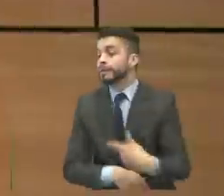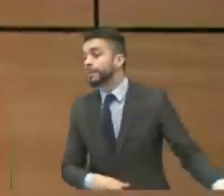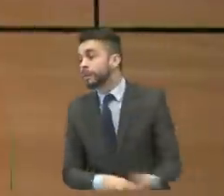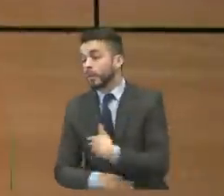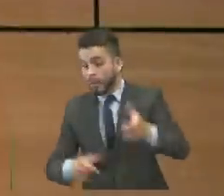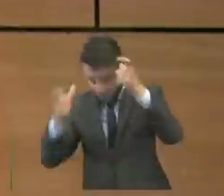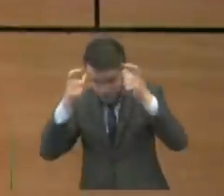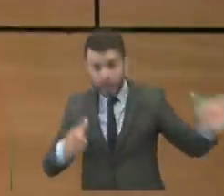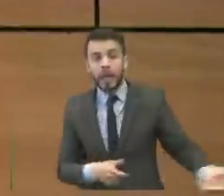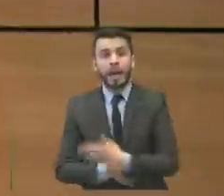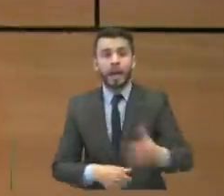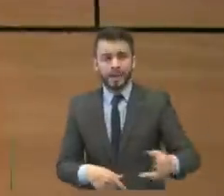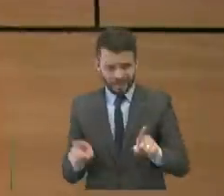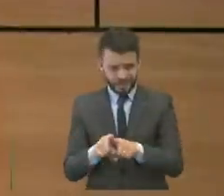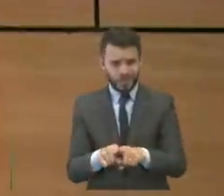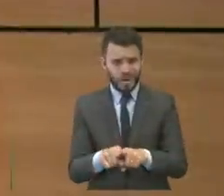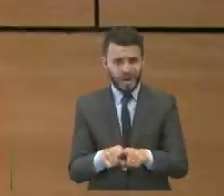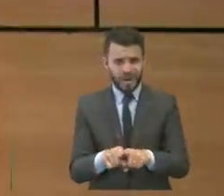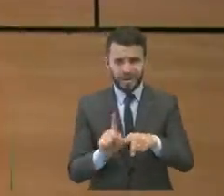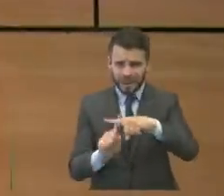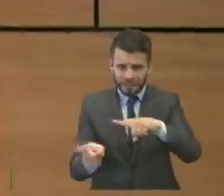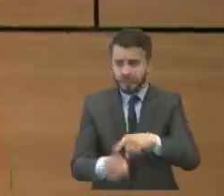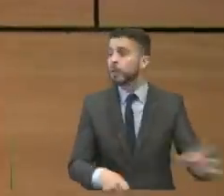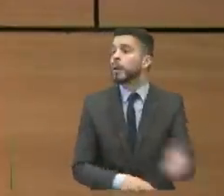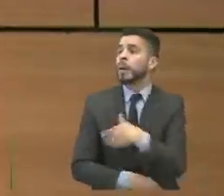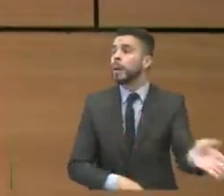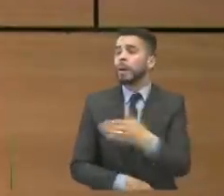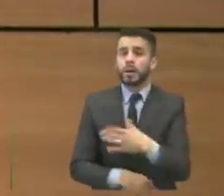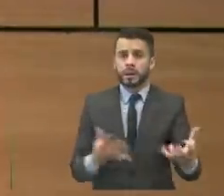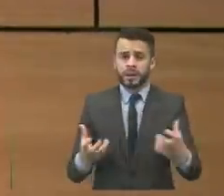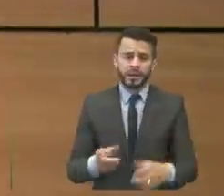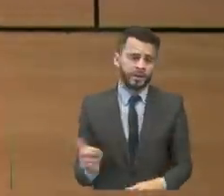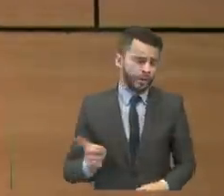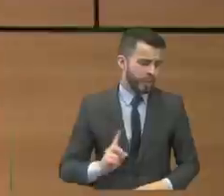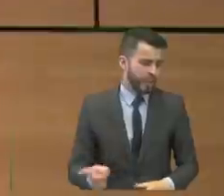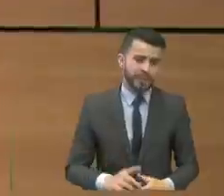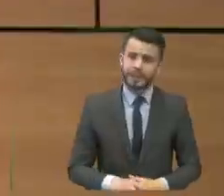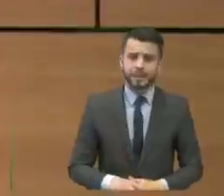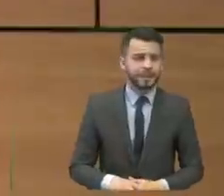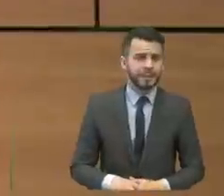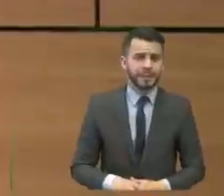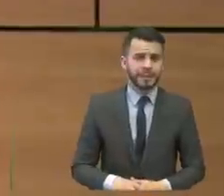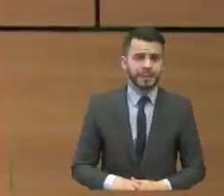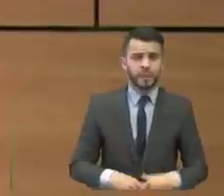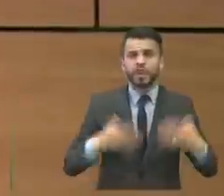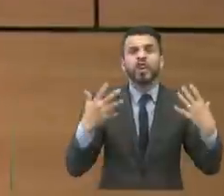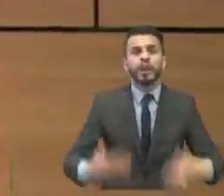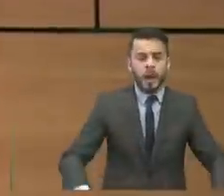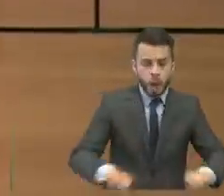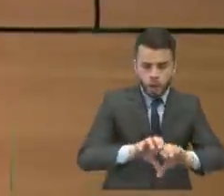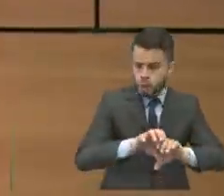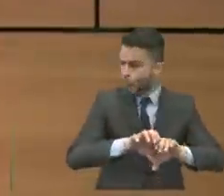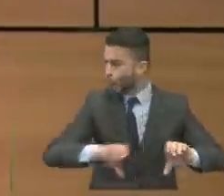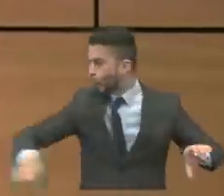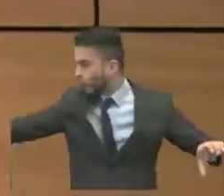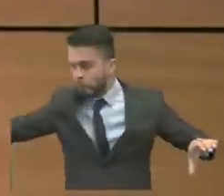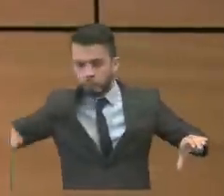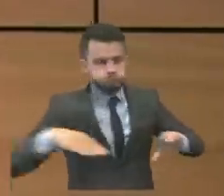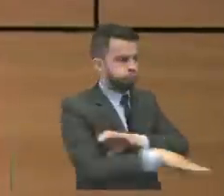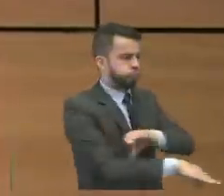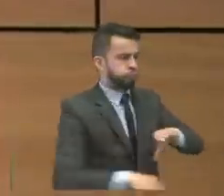una troncal de Transmilenio es imbatible, pero eso no es lo que queremos. Eso no es lo que queremos. No queremos un tubo que transporte gente